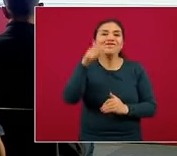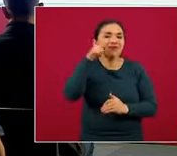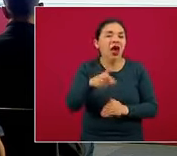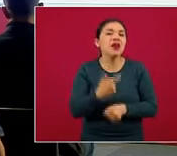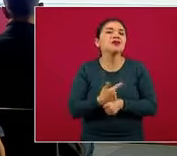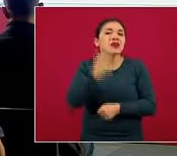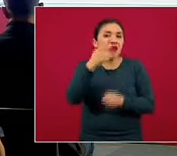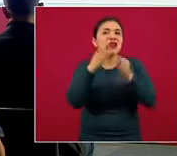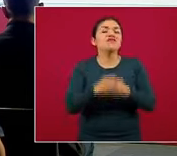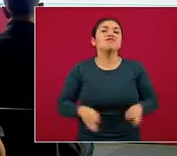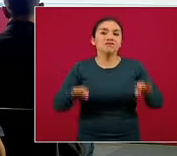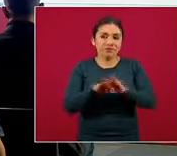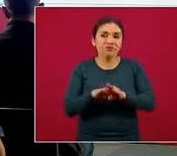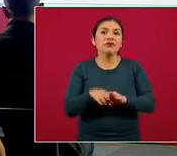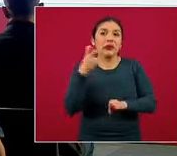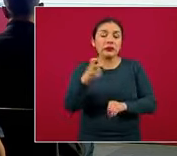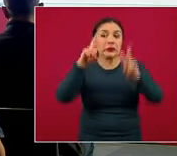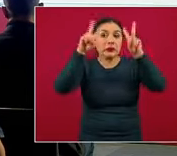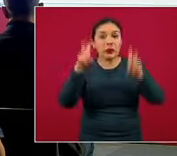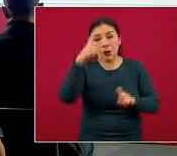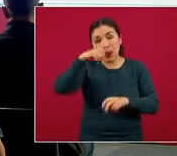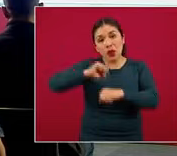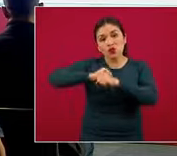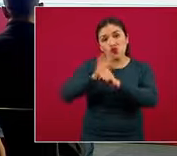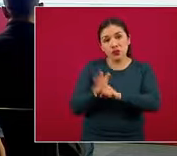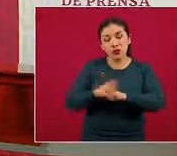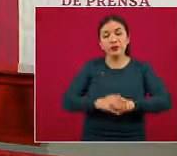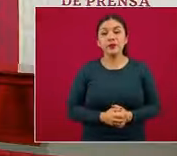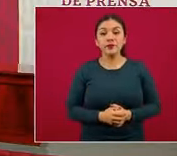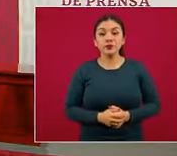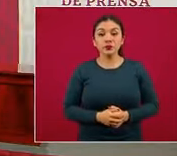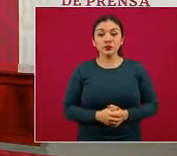afectación importante en el tema de COVID-19.